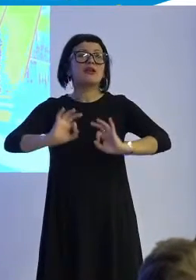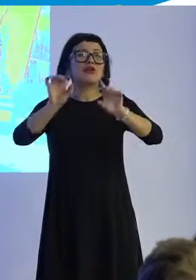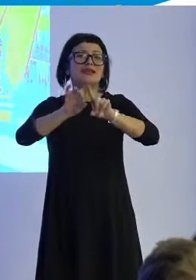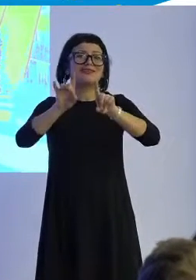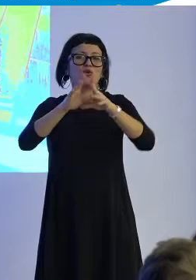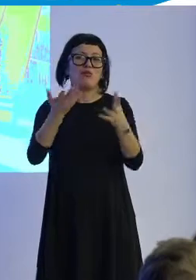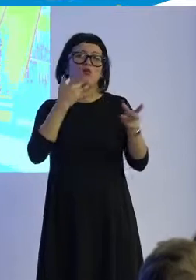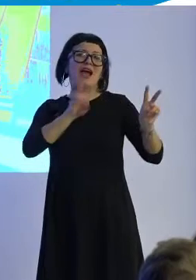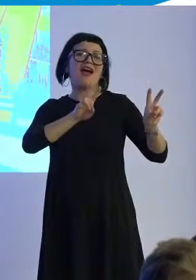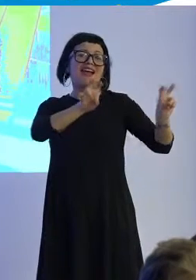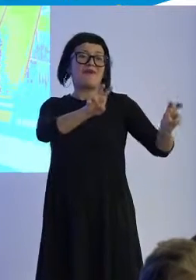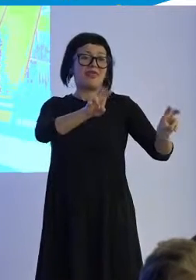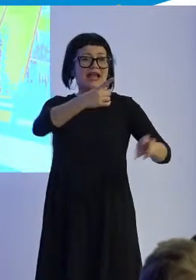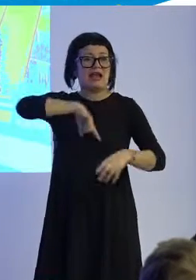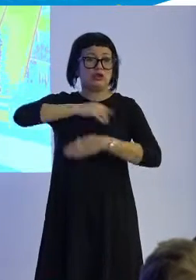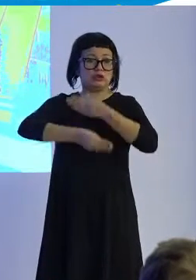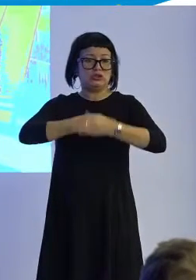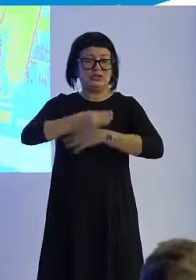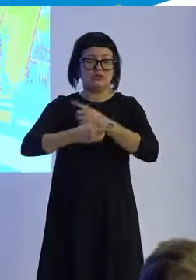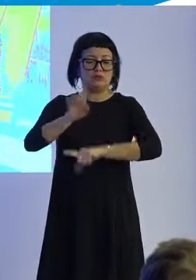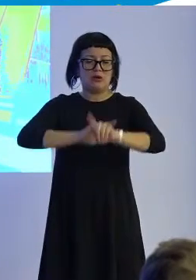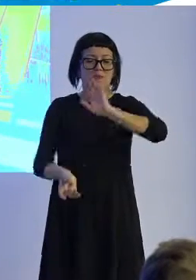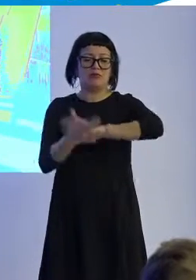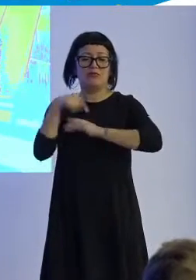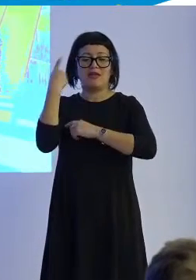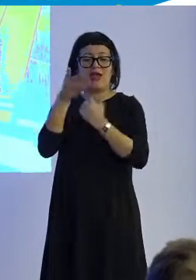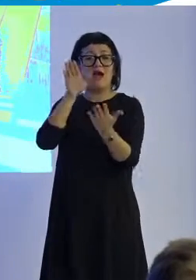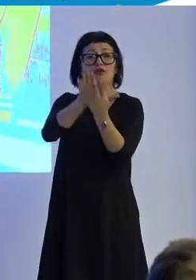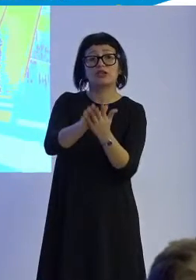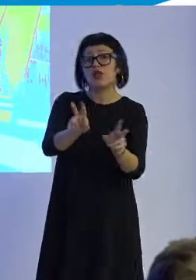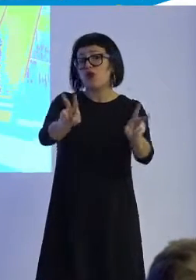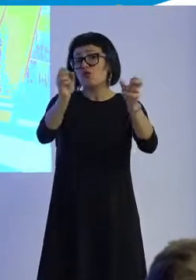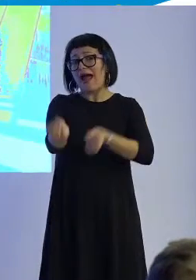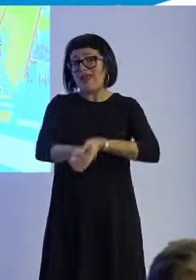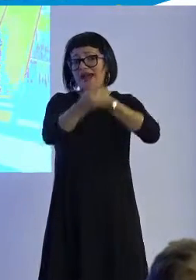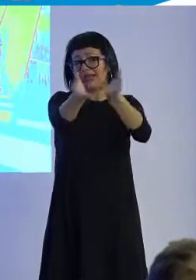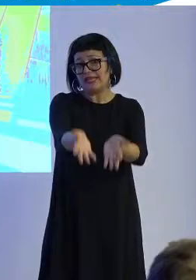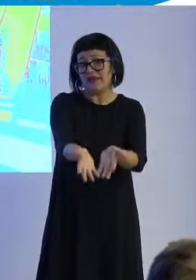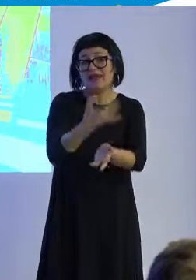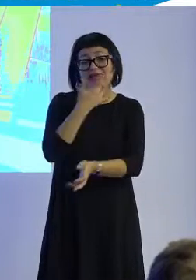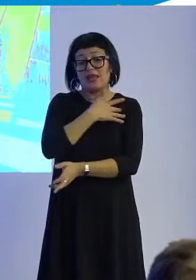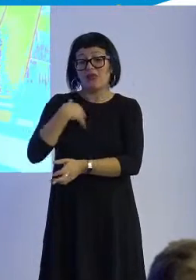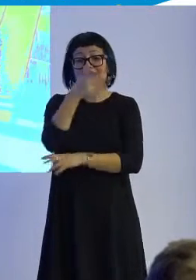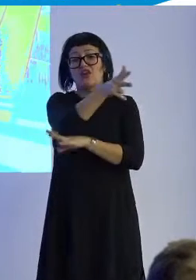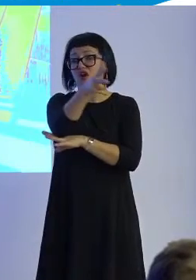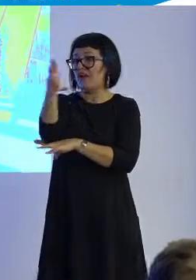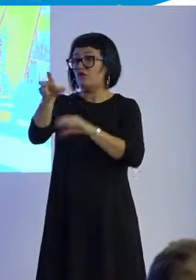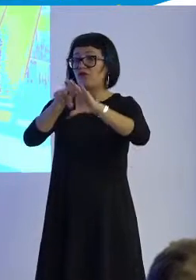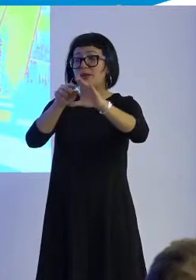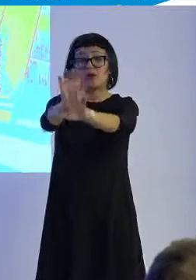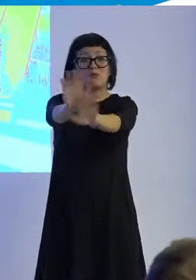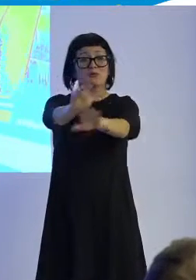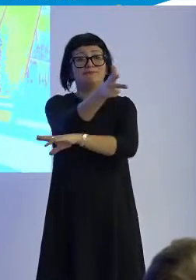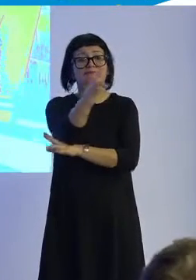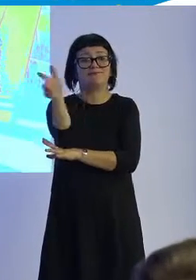que hicimos y donde tuvimos que enfrentarnos a la nueva narrativa que existe con el tema de la realidad virtual. O sea, ya no grabas un vídeo. Ahora mismo, tú